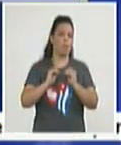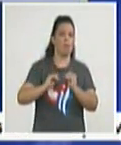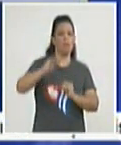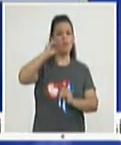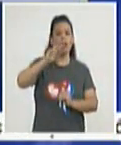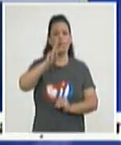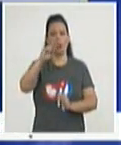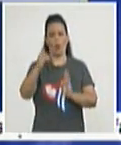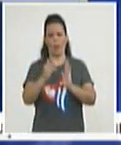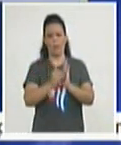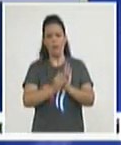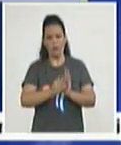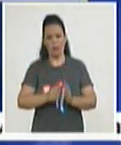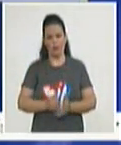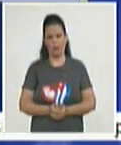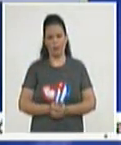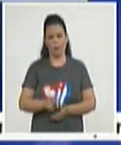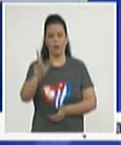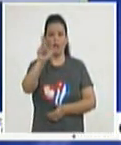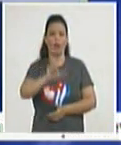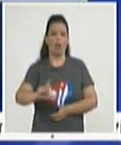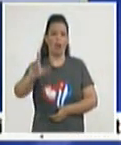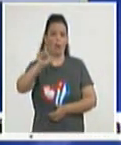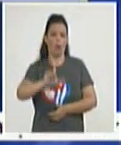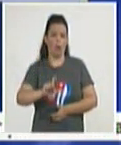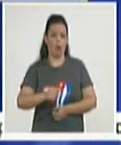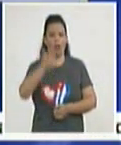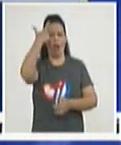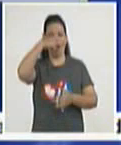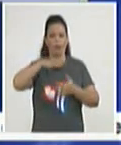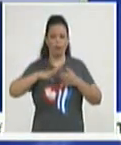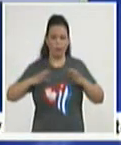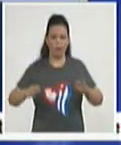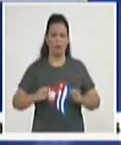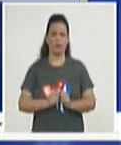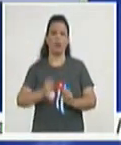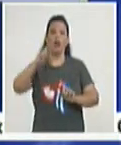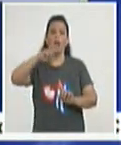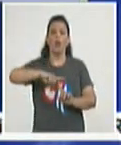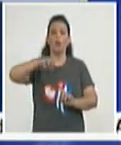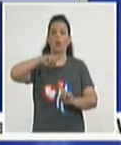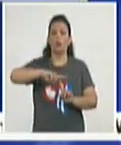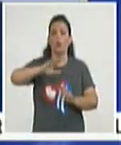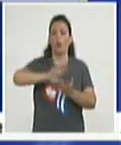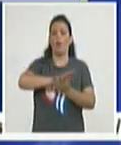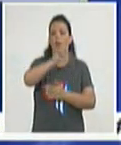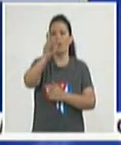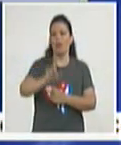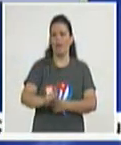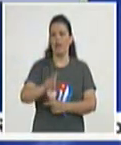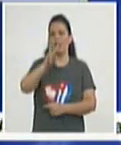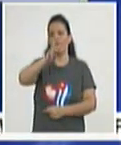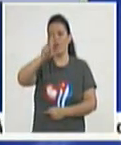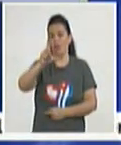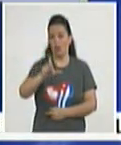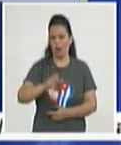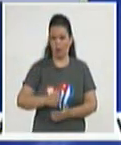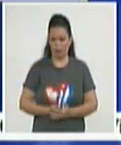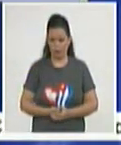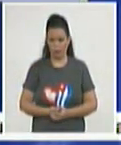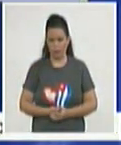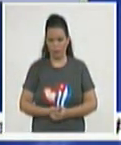de incidencia, Camagüey, Artemisa, Las Tunas, Mayabeque y Villa Clara, en este